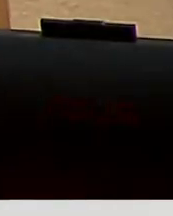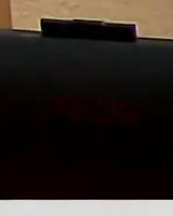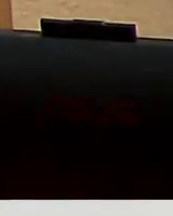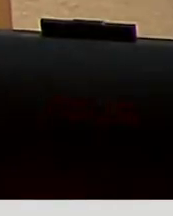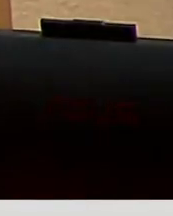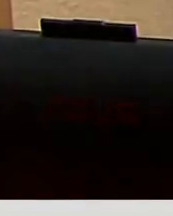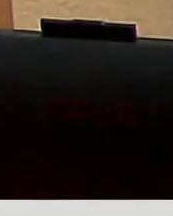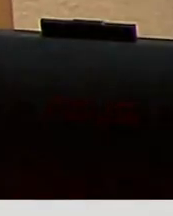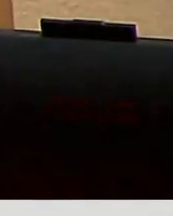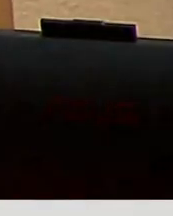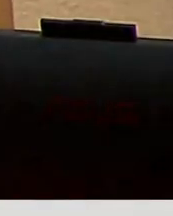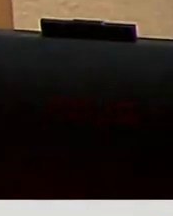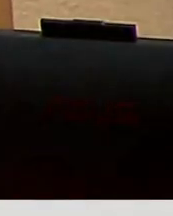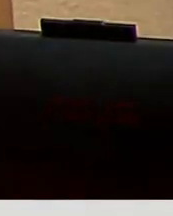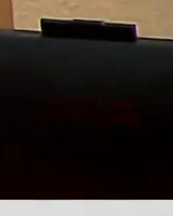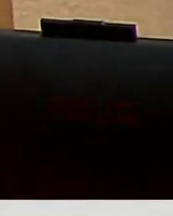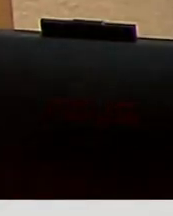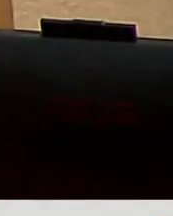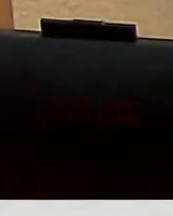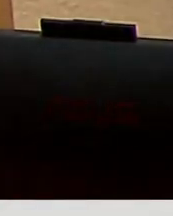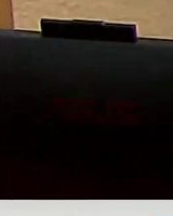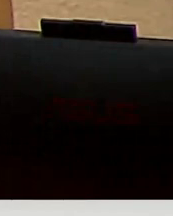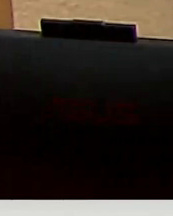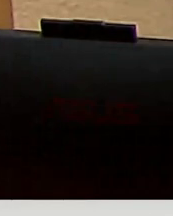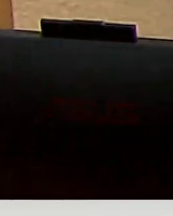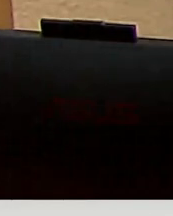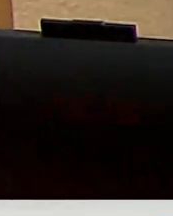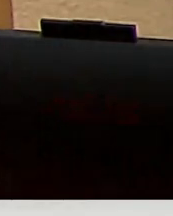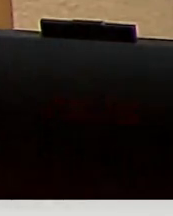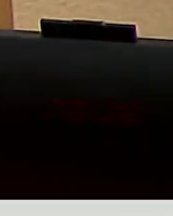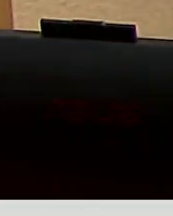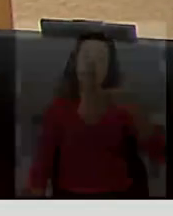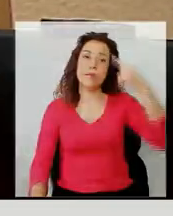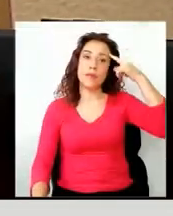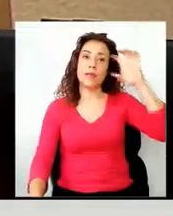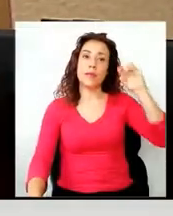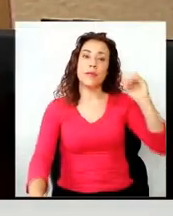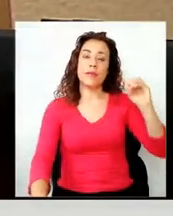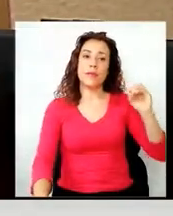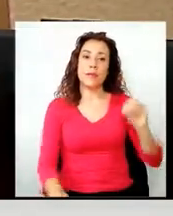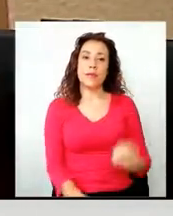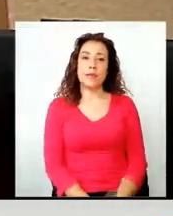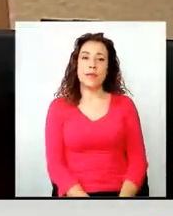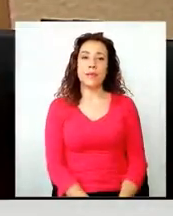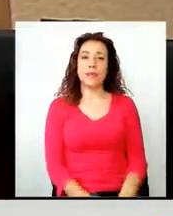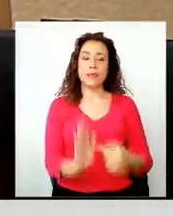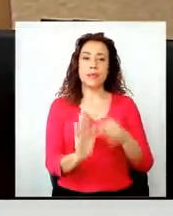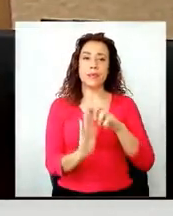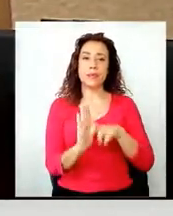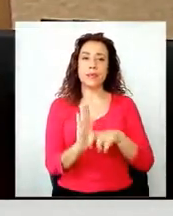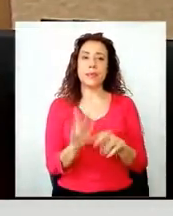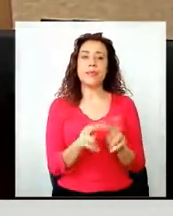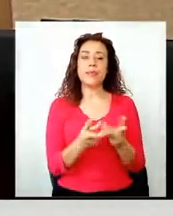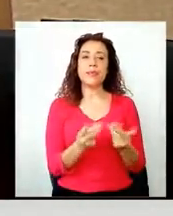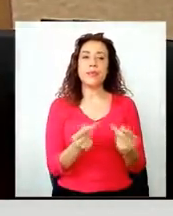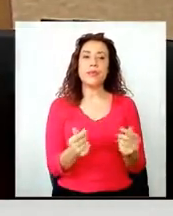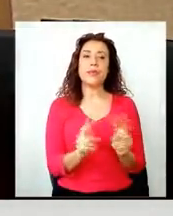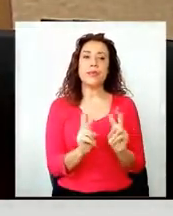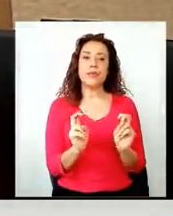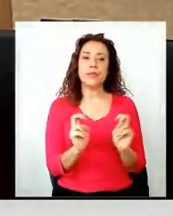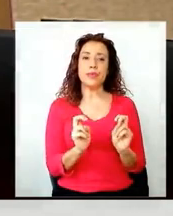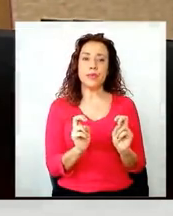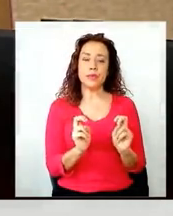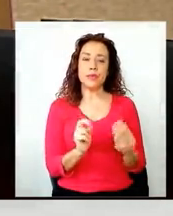Muchas gracias señor presidente creo que el proyecto viene a resolver un tema relevante